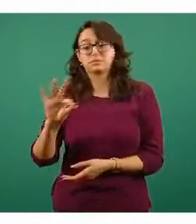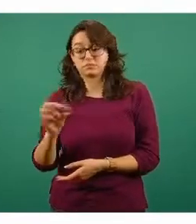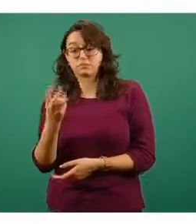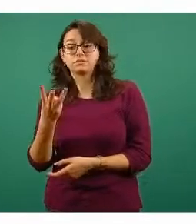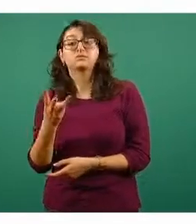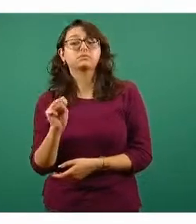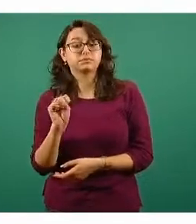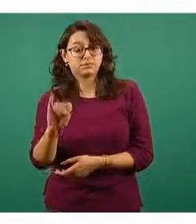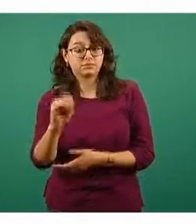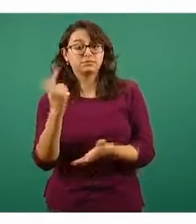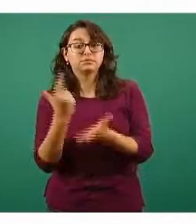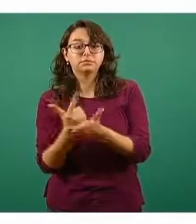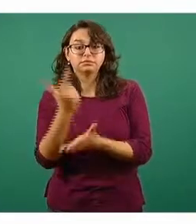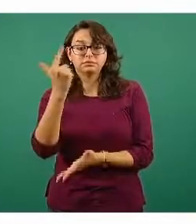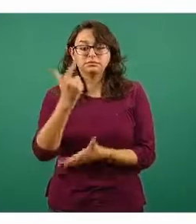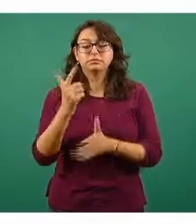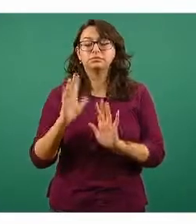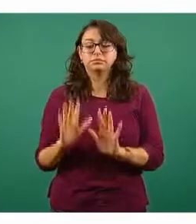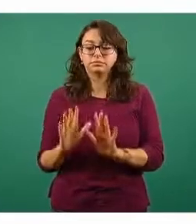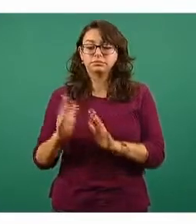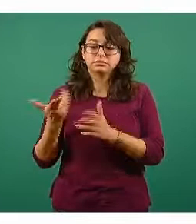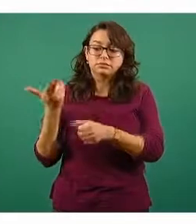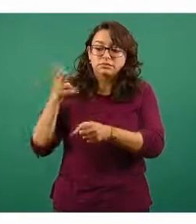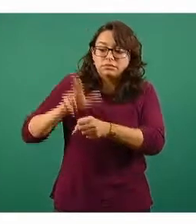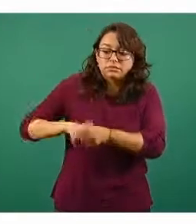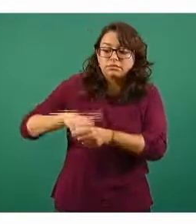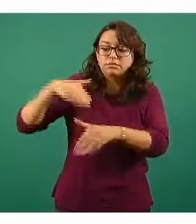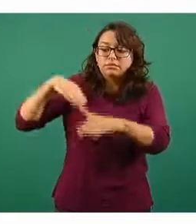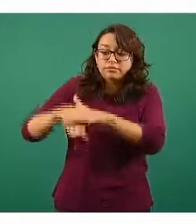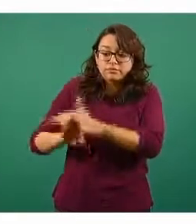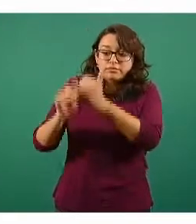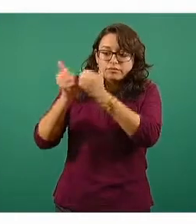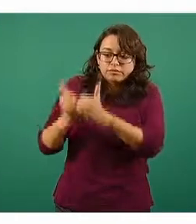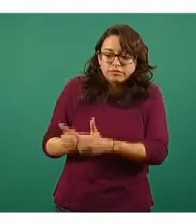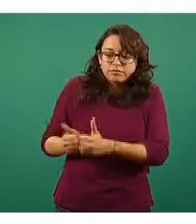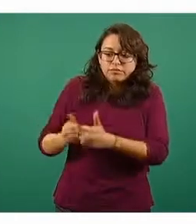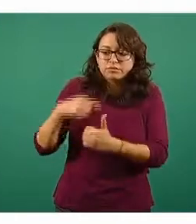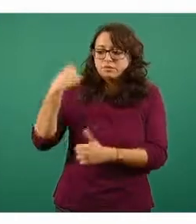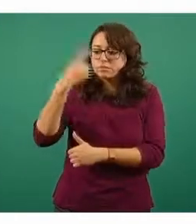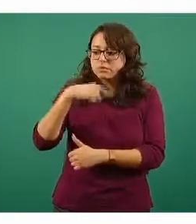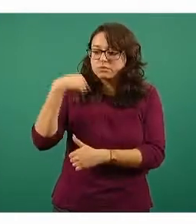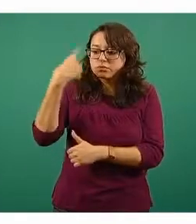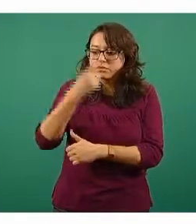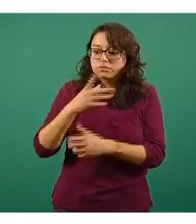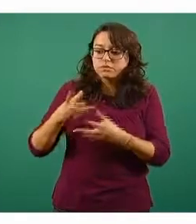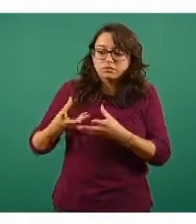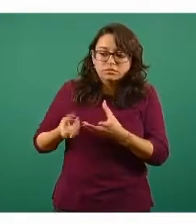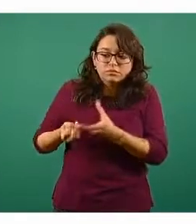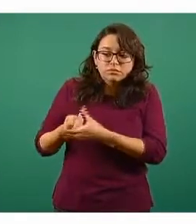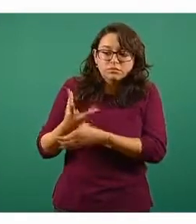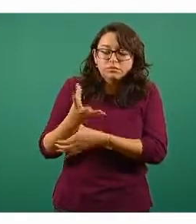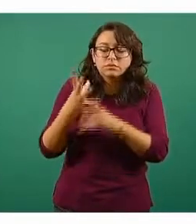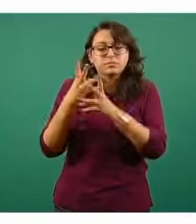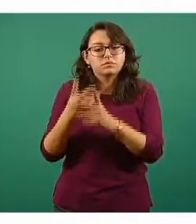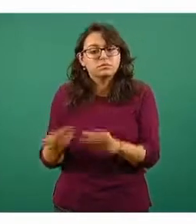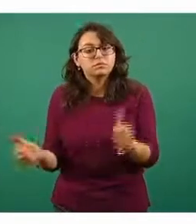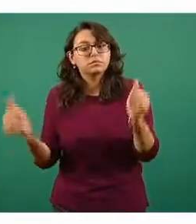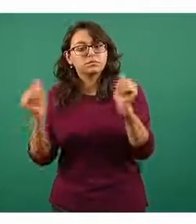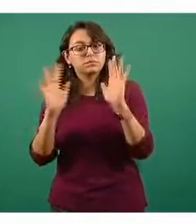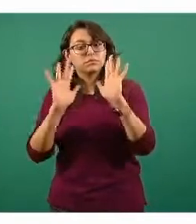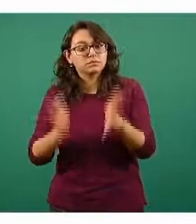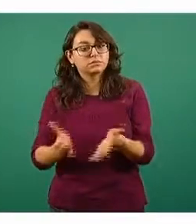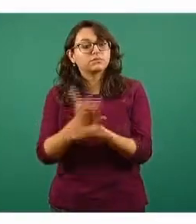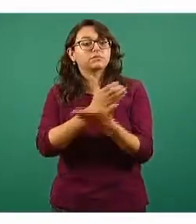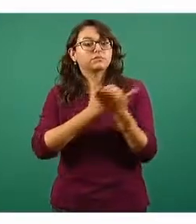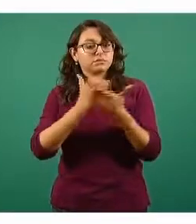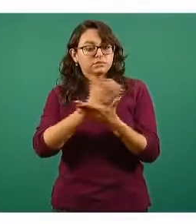43 han transitado por algunas horas en el hospital y han salido ya sin daño alguno, sin secuela alguna